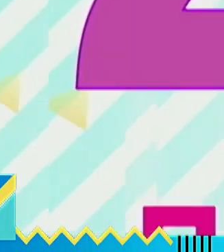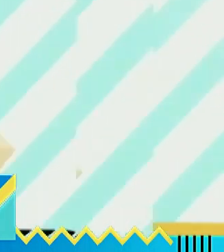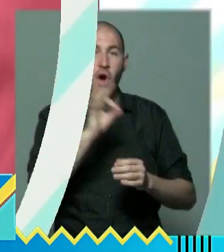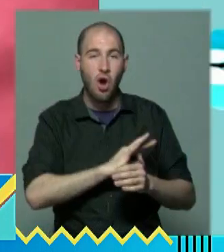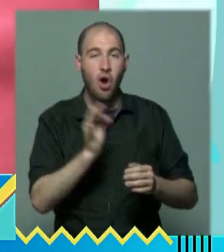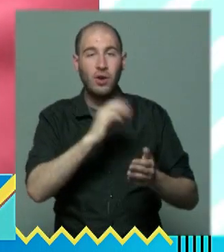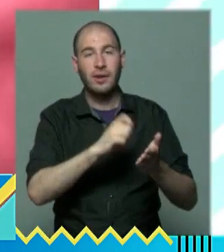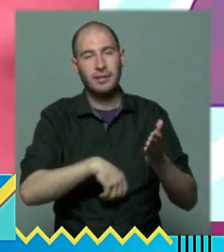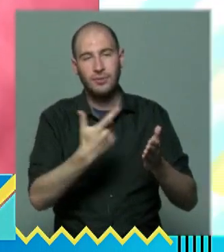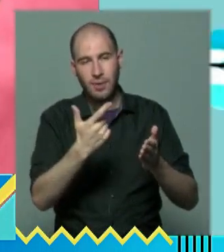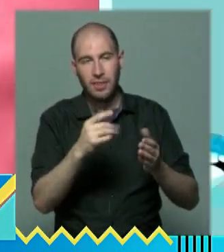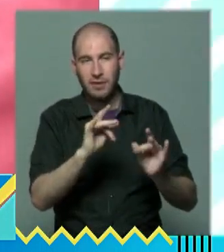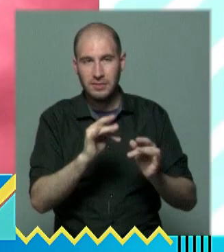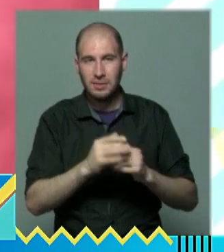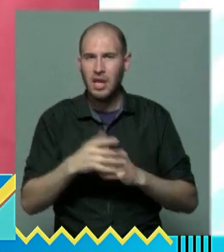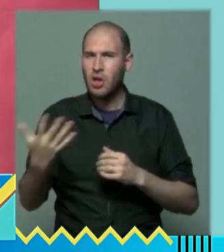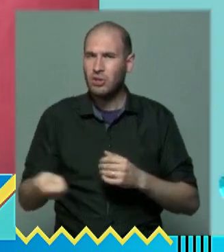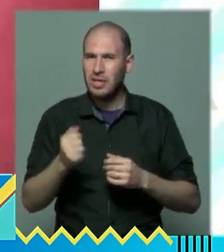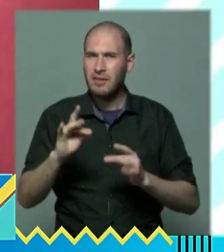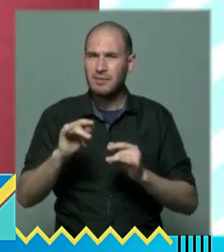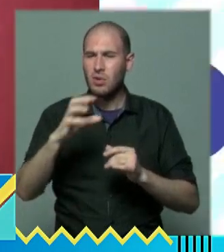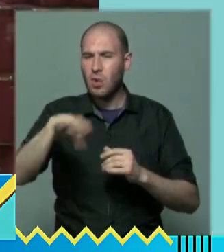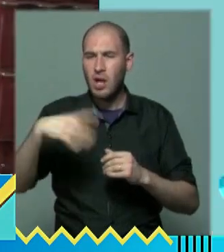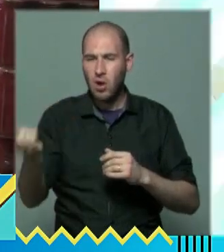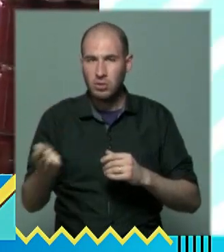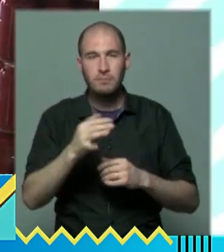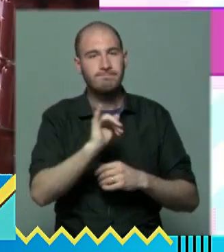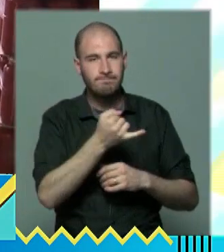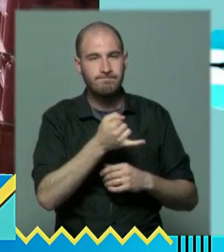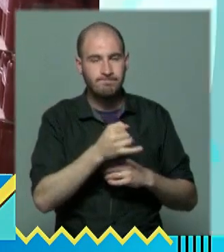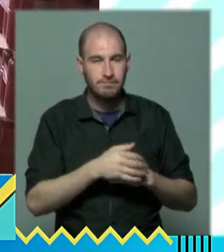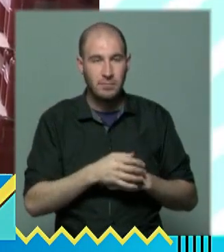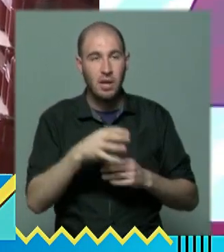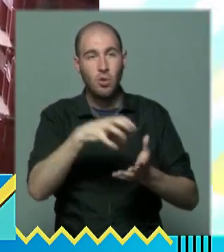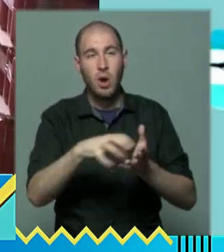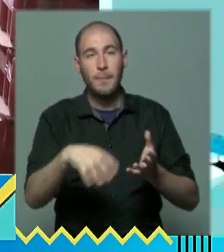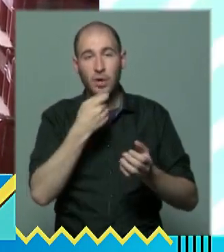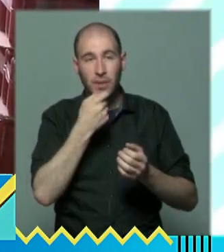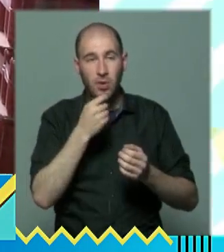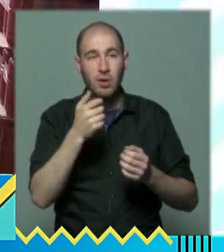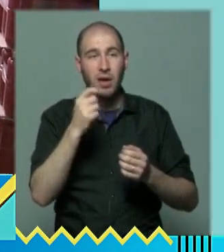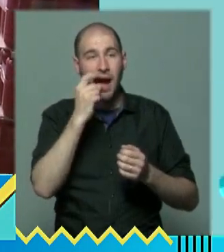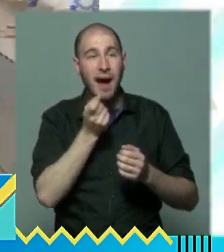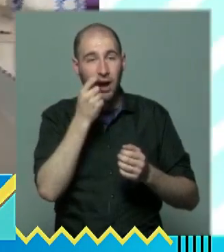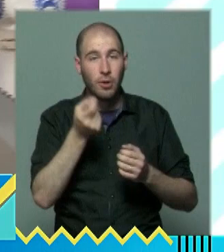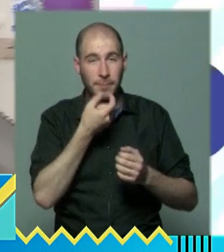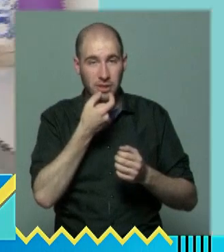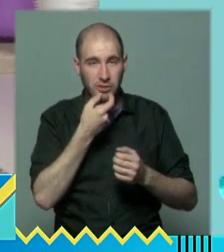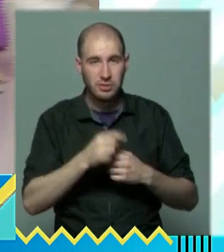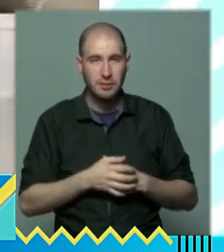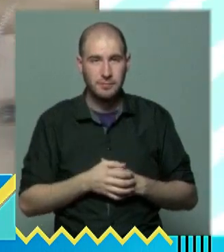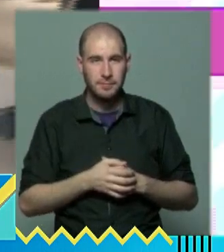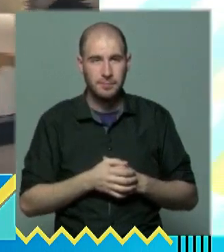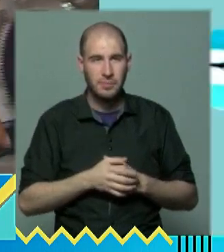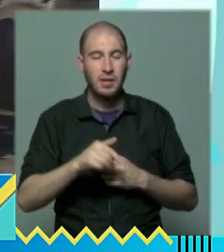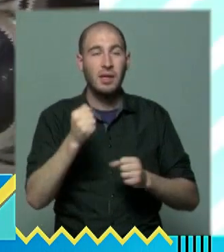registrado. ¿Es tan difícil lograr eso en otros rubros, digamos? Sí, hay rubros como por ejemplo el ajo en Mendoza,